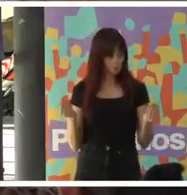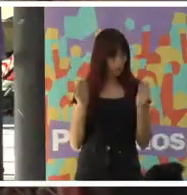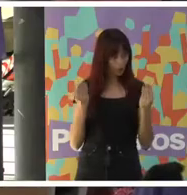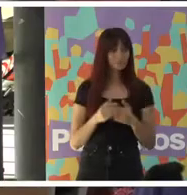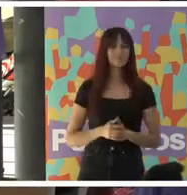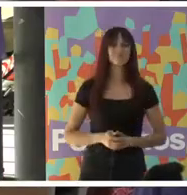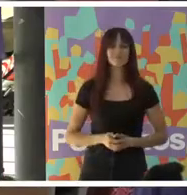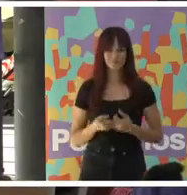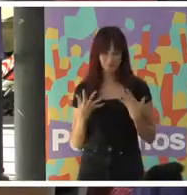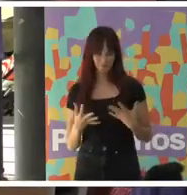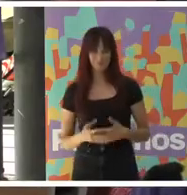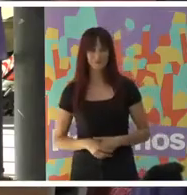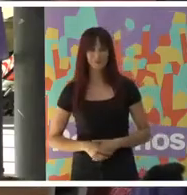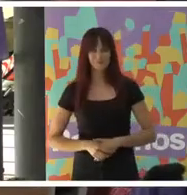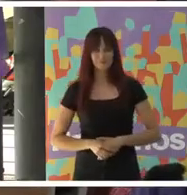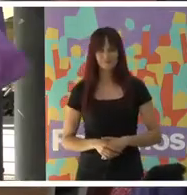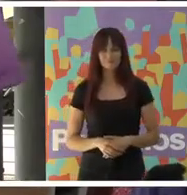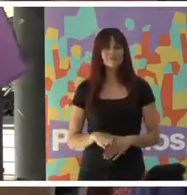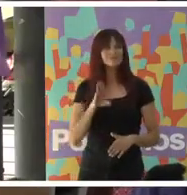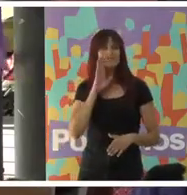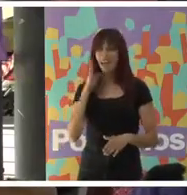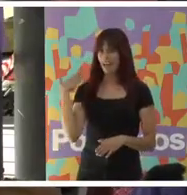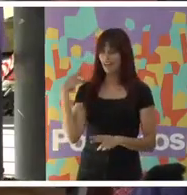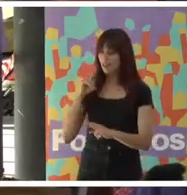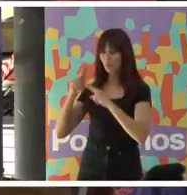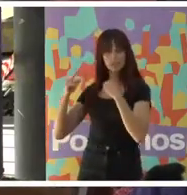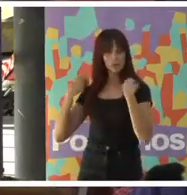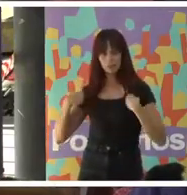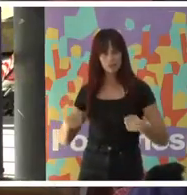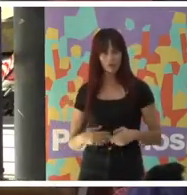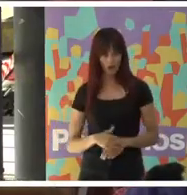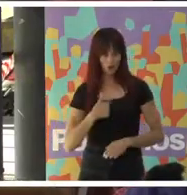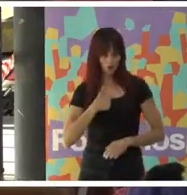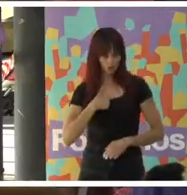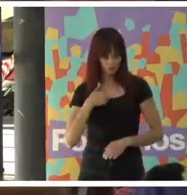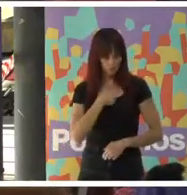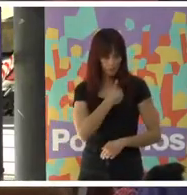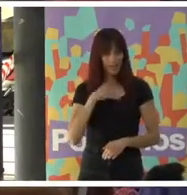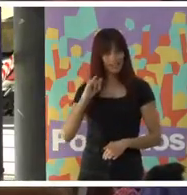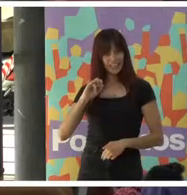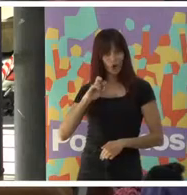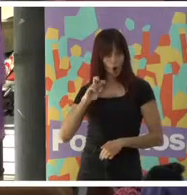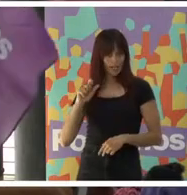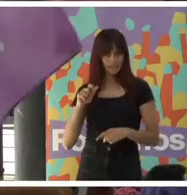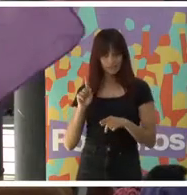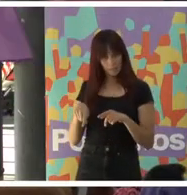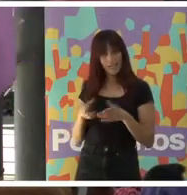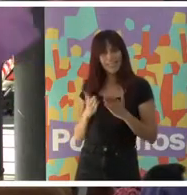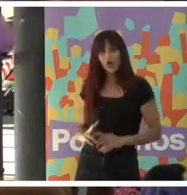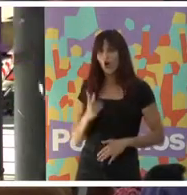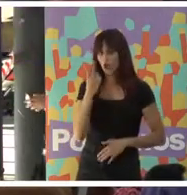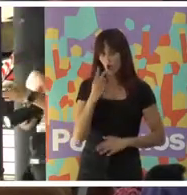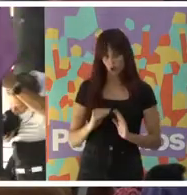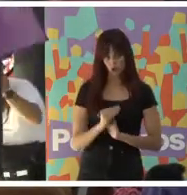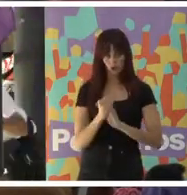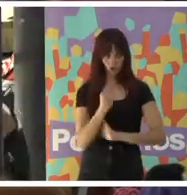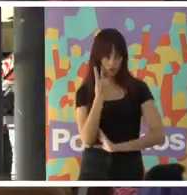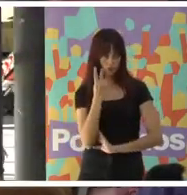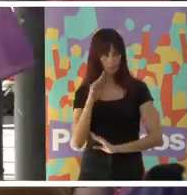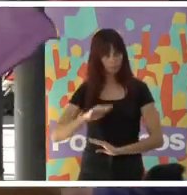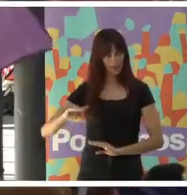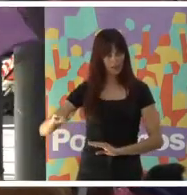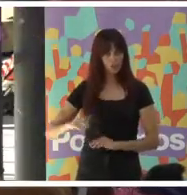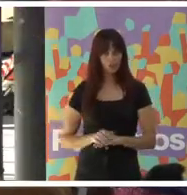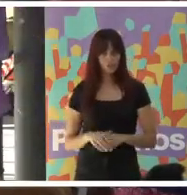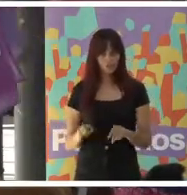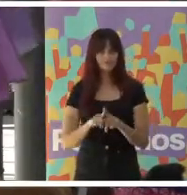Bien. Pues os diré lo mismo que dije ayer. Yo, como Ione, soy mamá de dos niños pequeños. Y creo que nadie puede ser